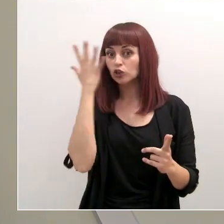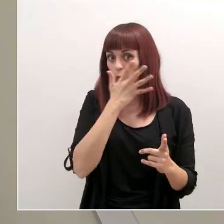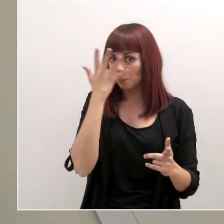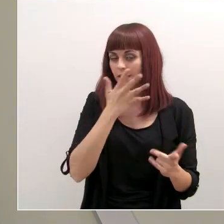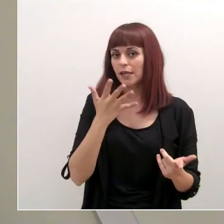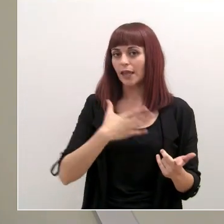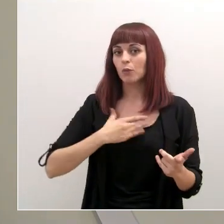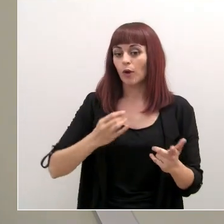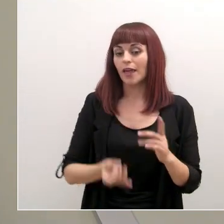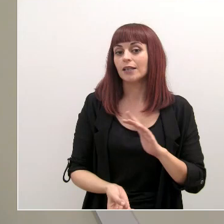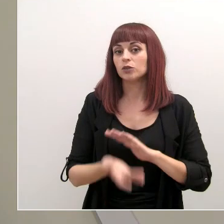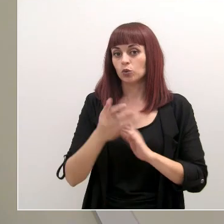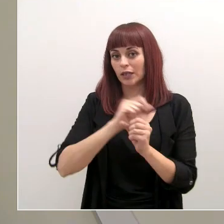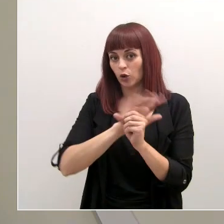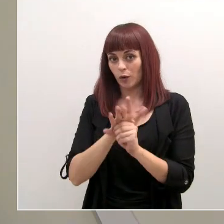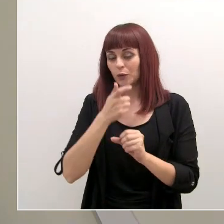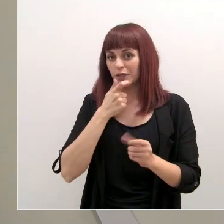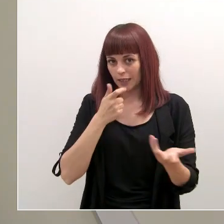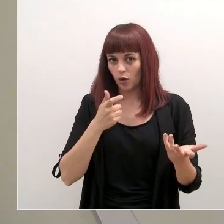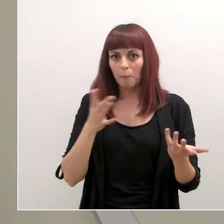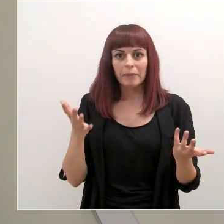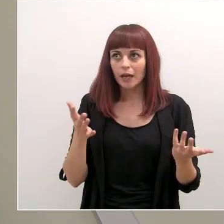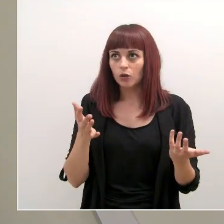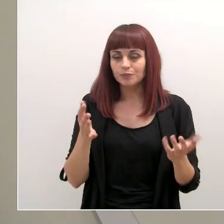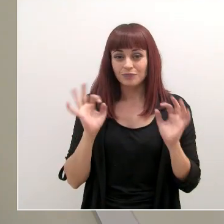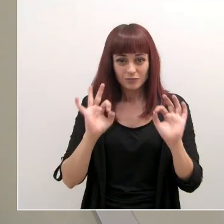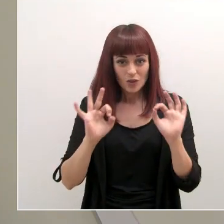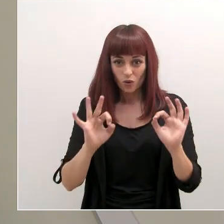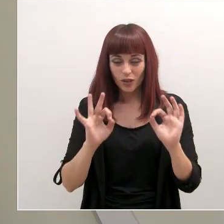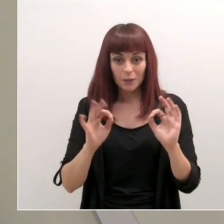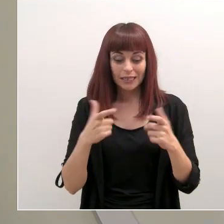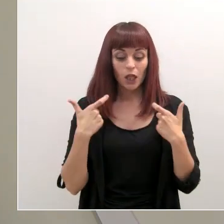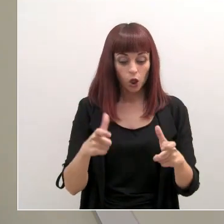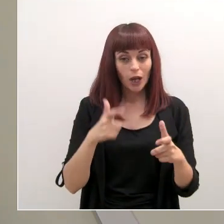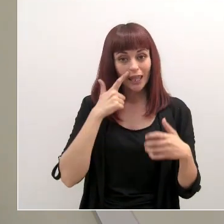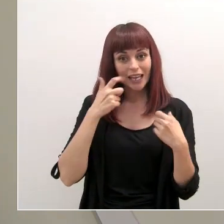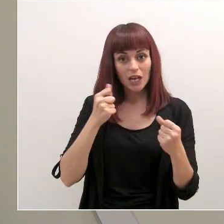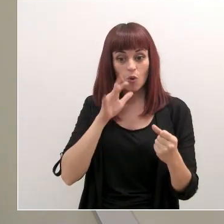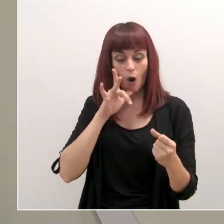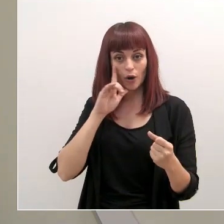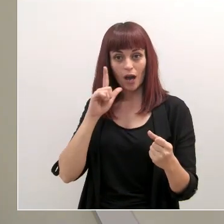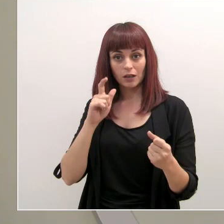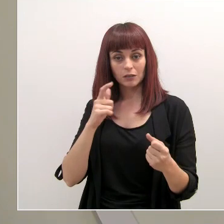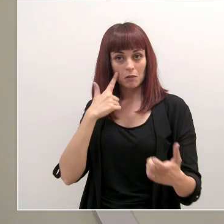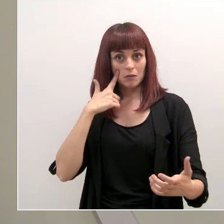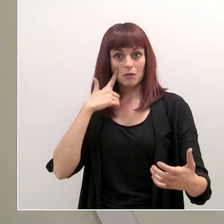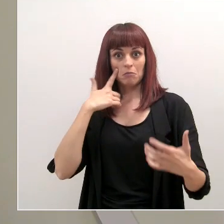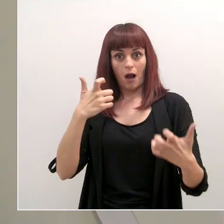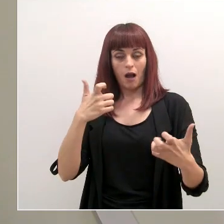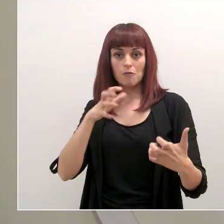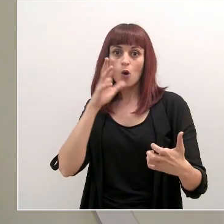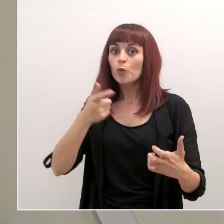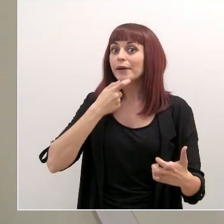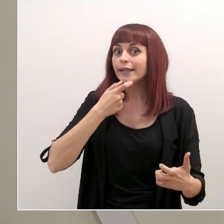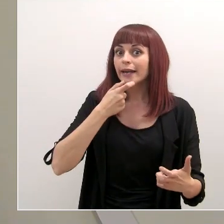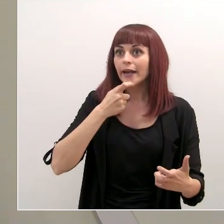estas cepas o de estas variantes son más altas. Pero no hay concretamente ningún área de salud que se destaque ahora mismo porque haya más variantes de